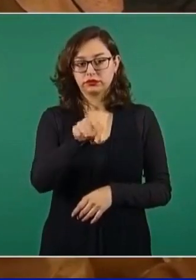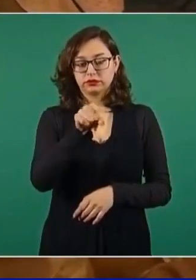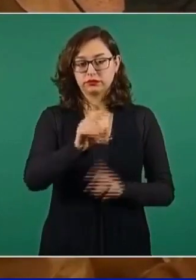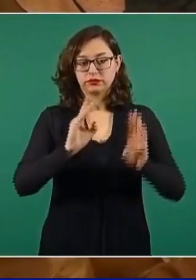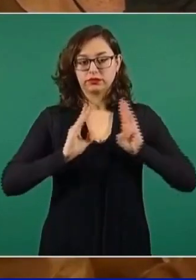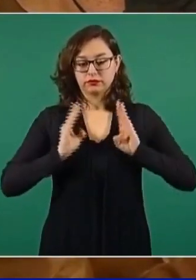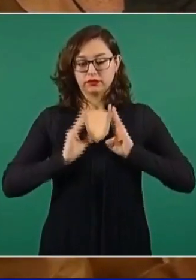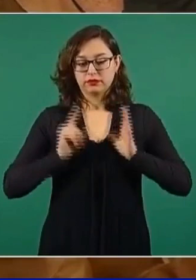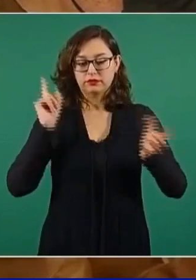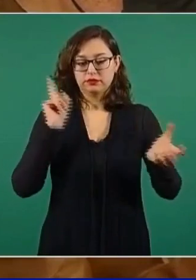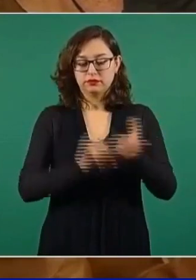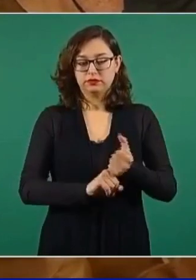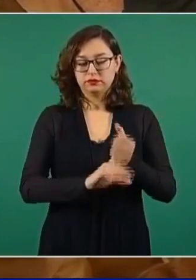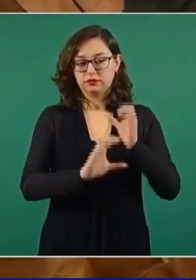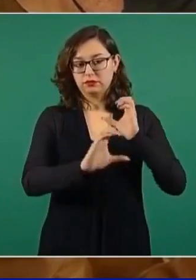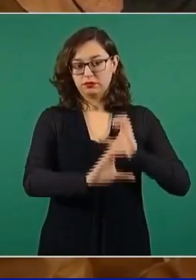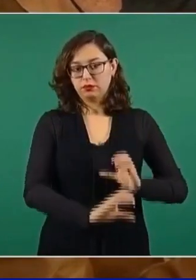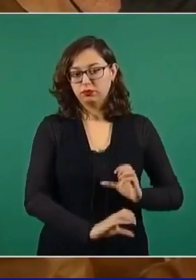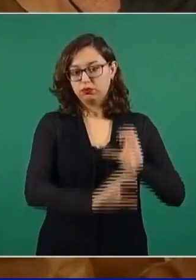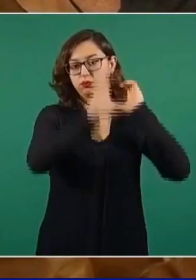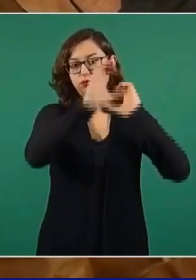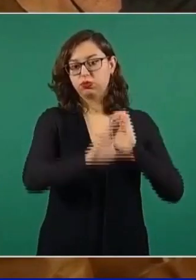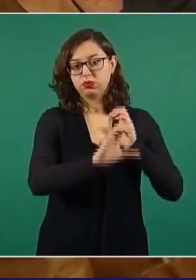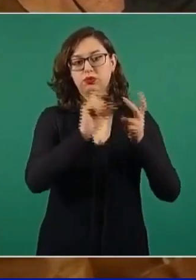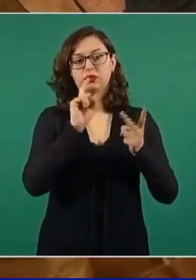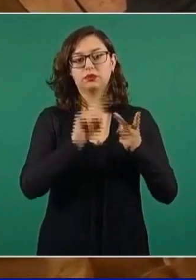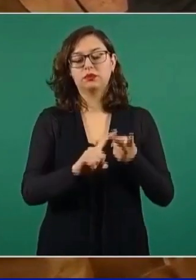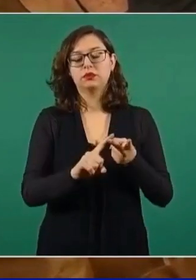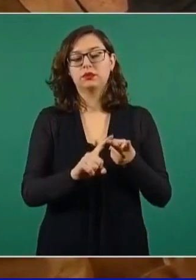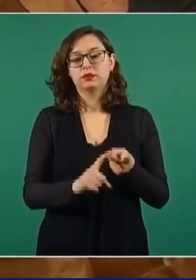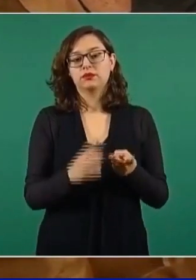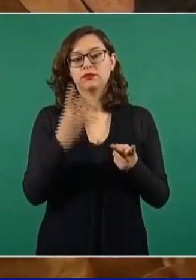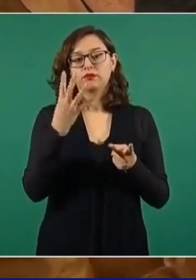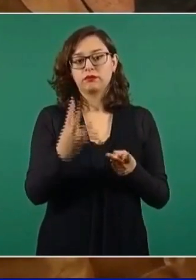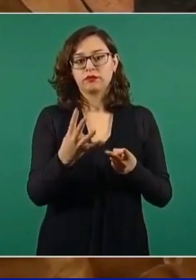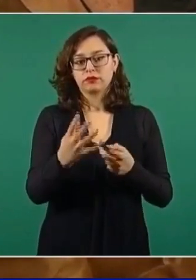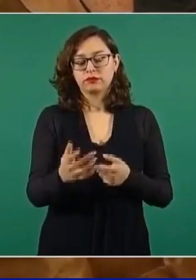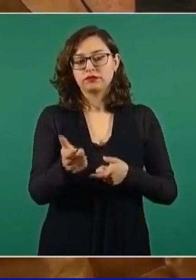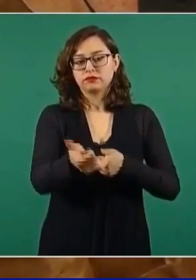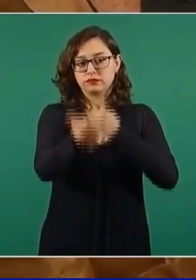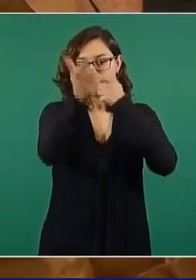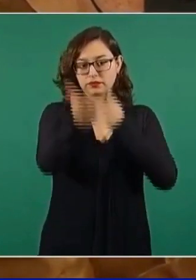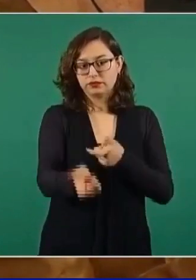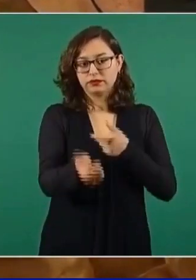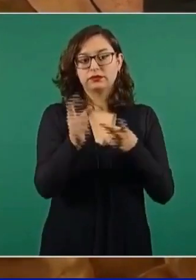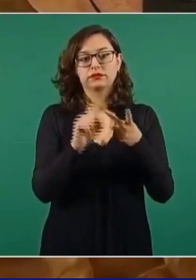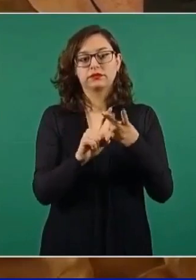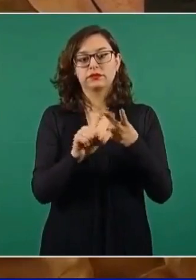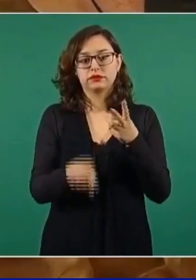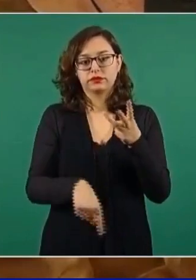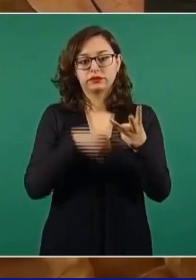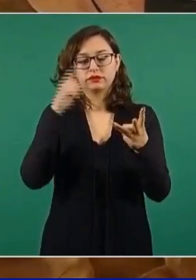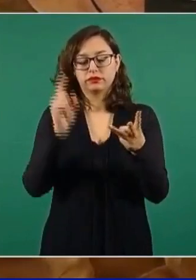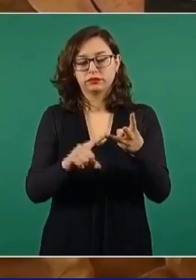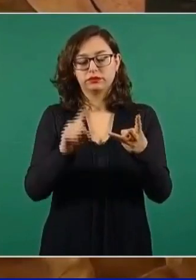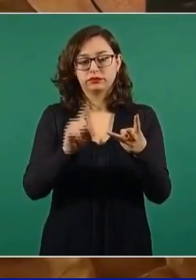de granadas, 4 escopetas, 2 lanzadores de